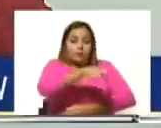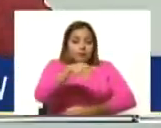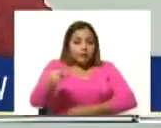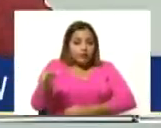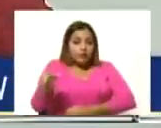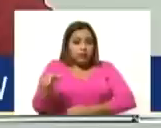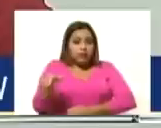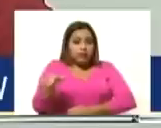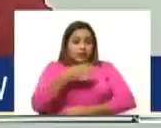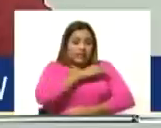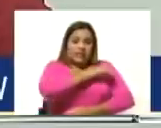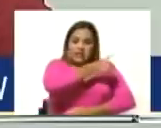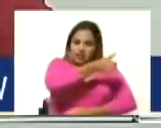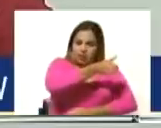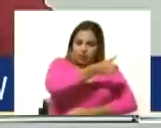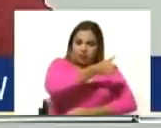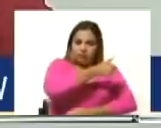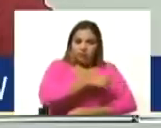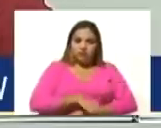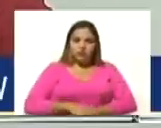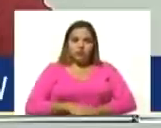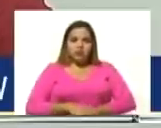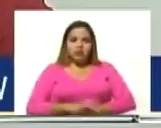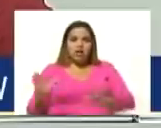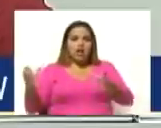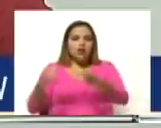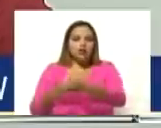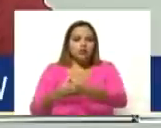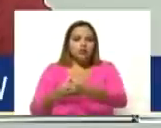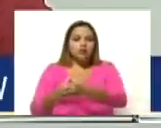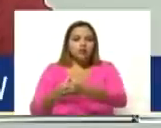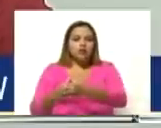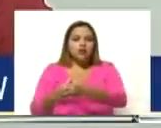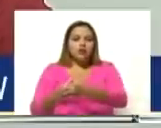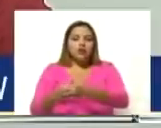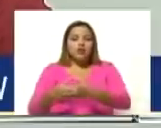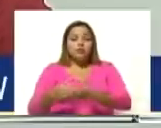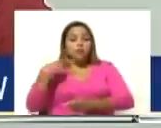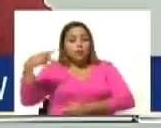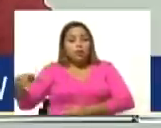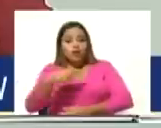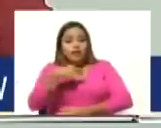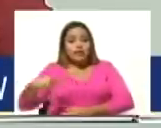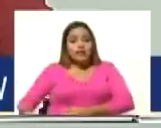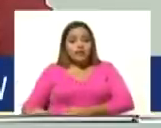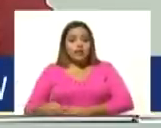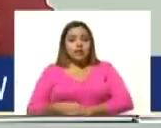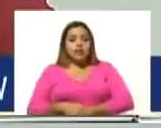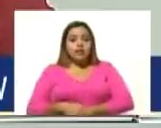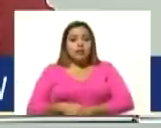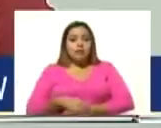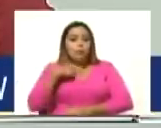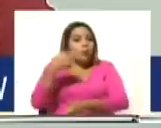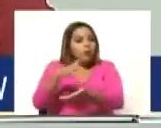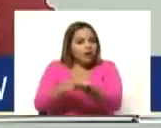de directivo del Partido Comunista Chino murieron en la pandemia porque estaban de primeros en el frente de